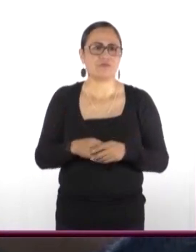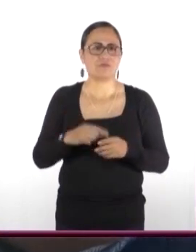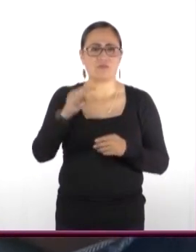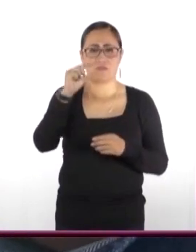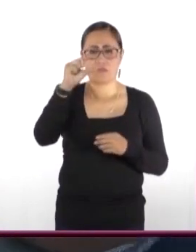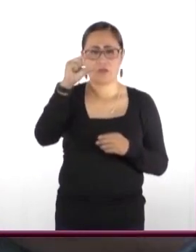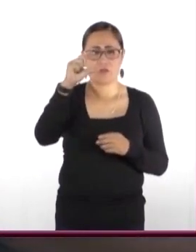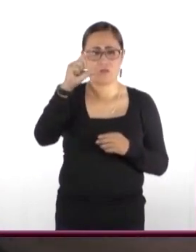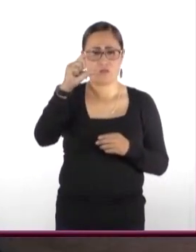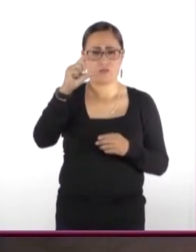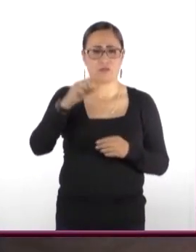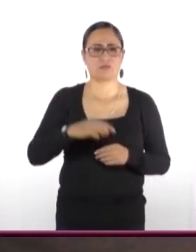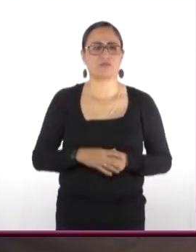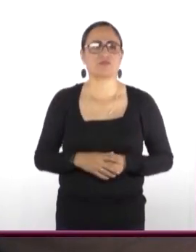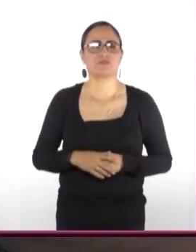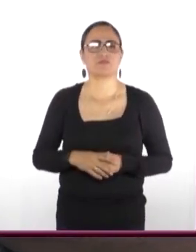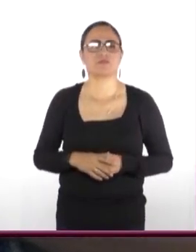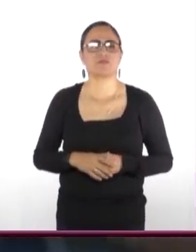mide de grueso.